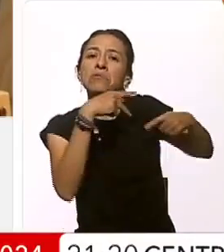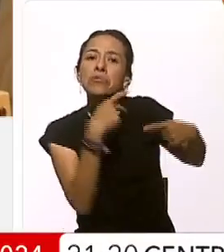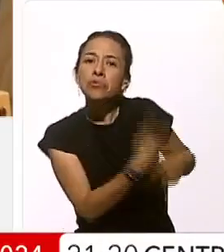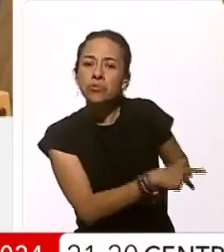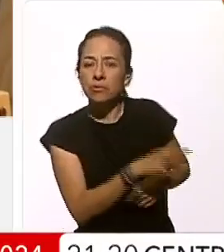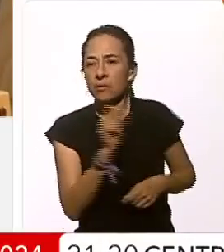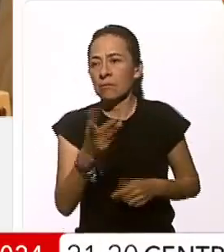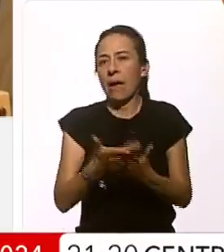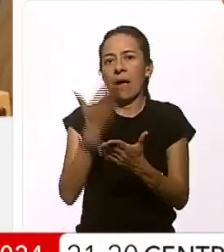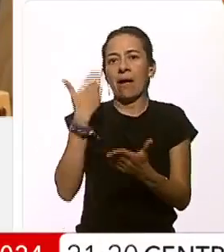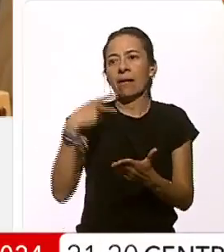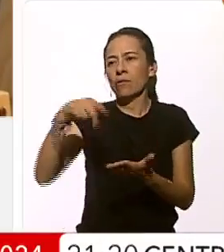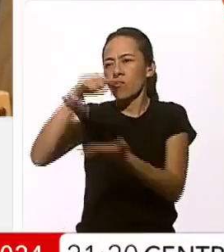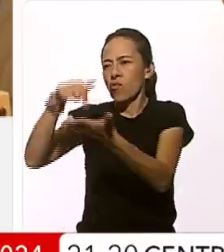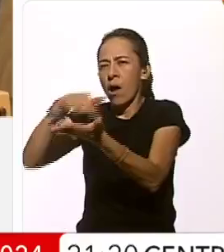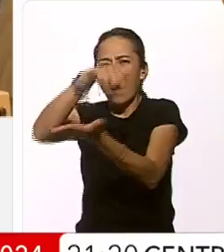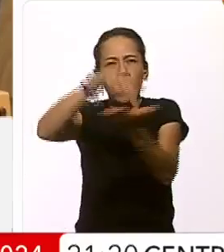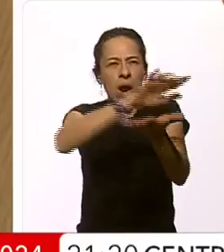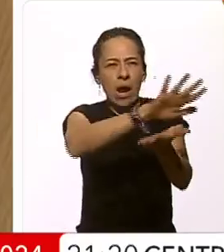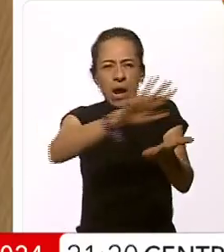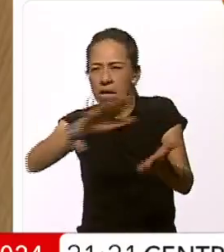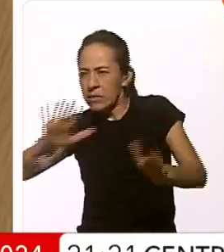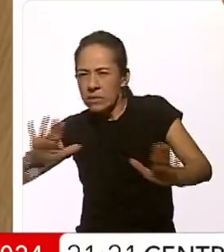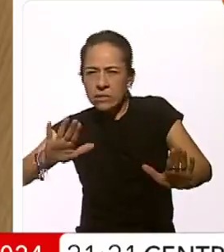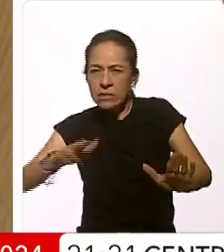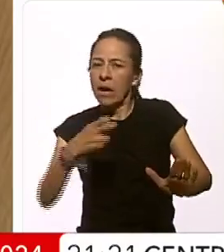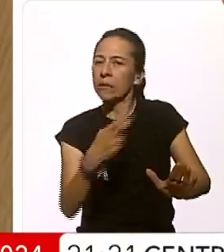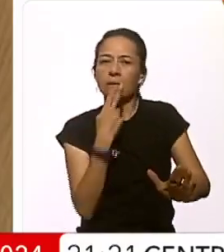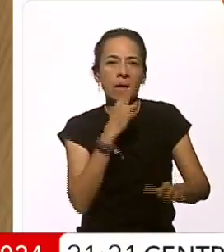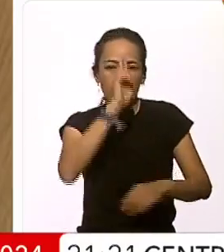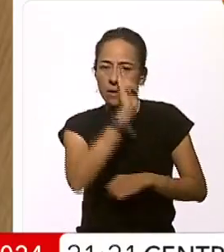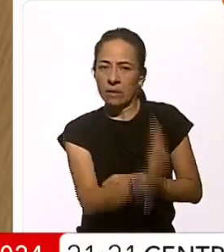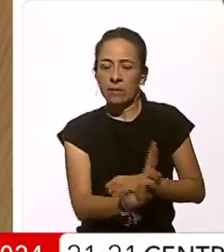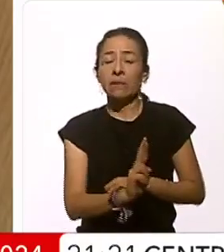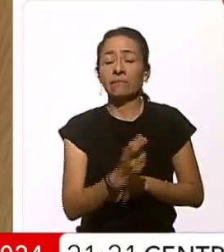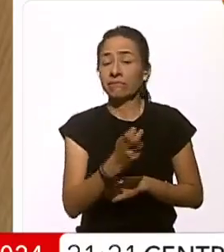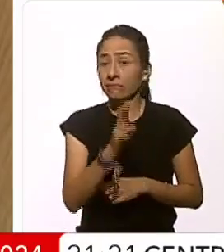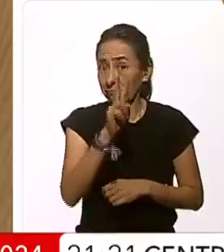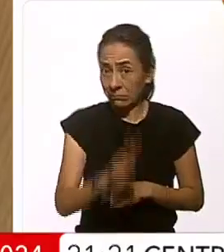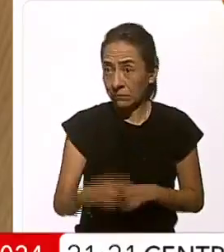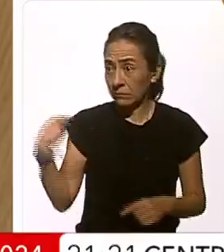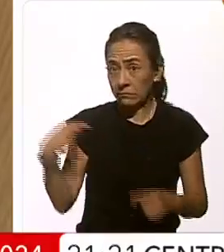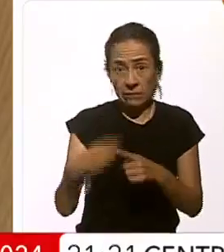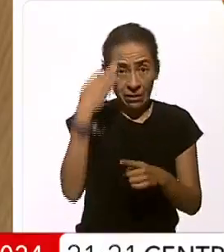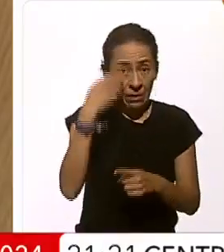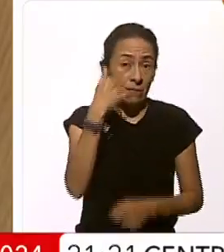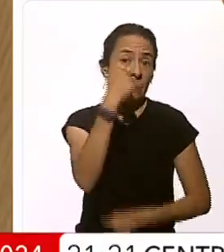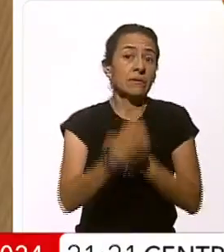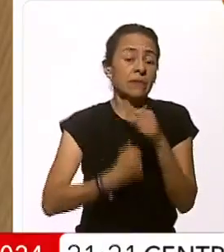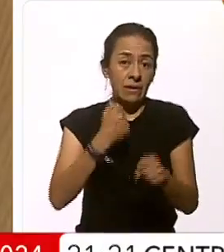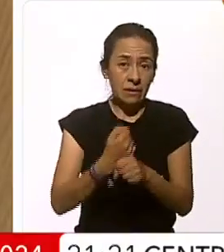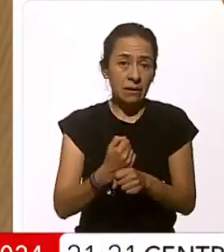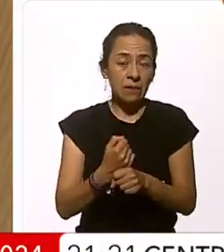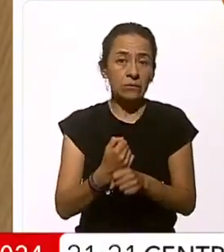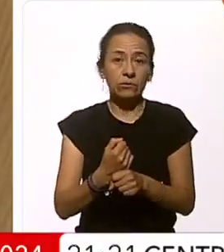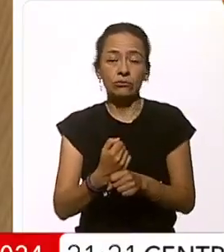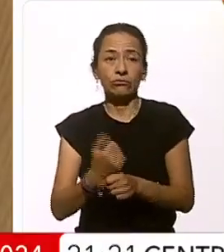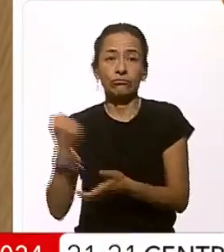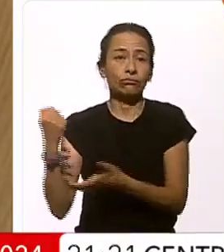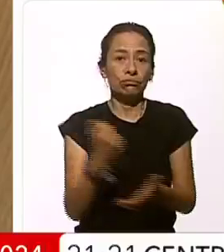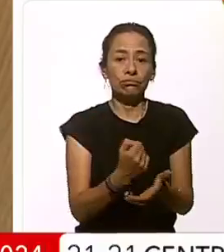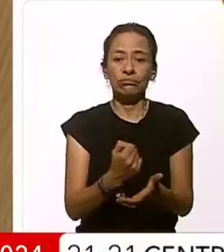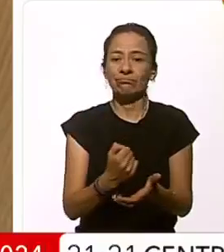para reconstruir el patrimonio. Una inversión histórica en todo el sexenio, pues más de